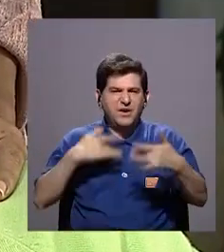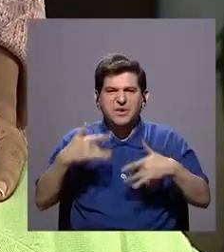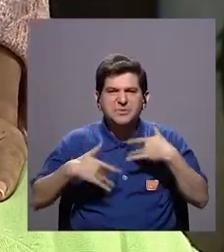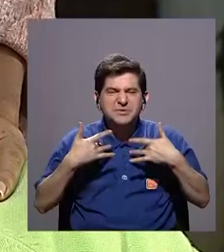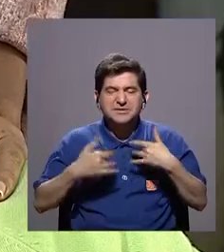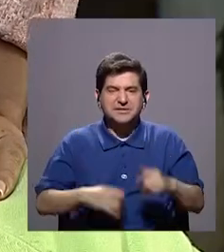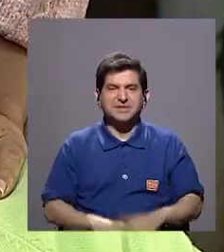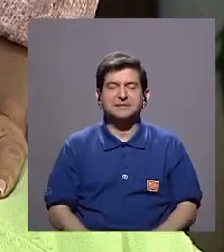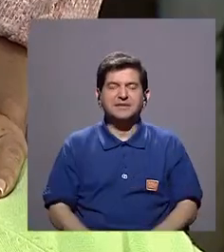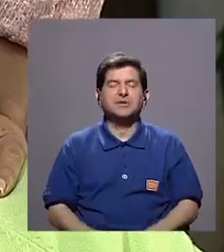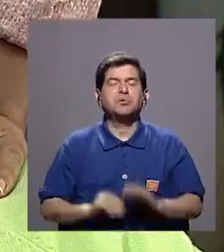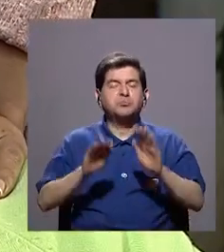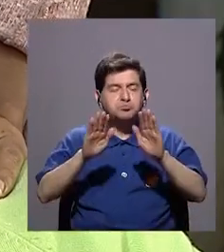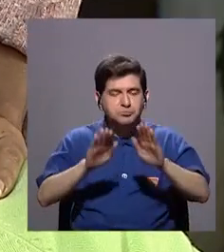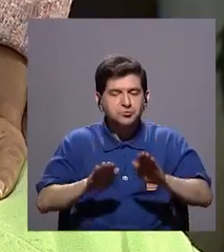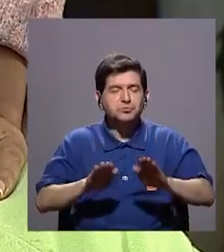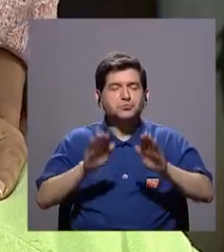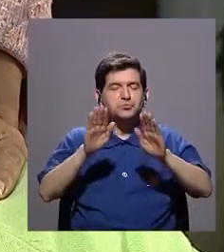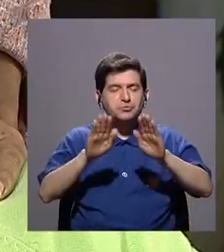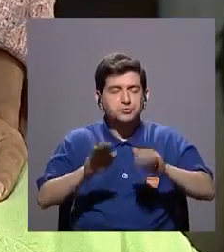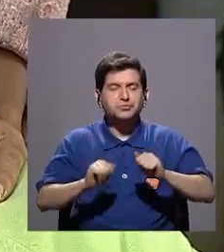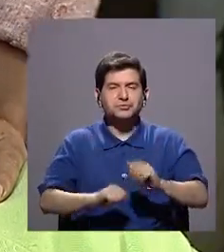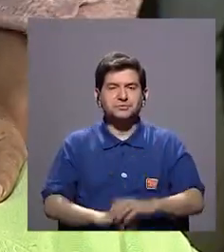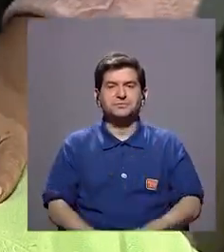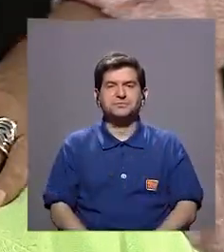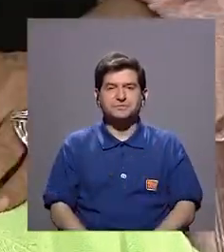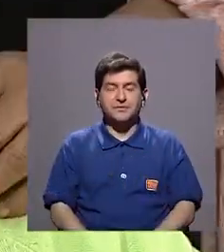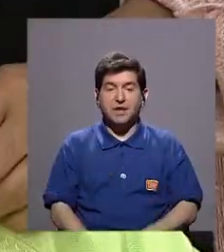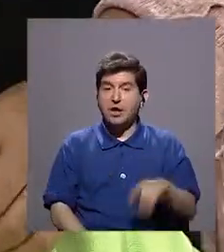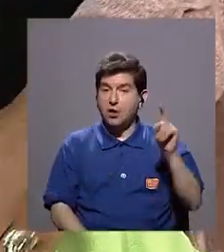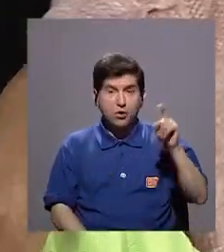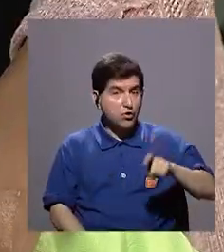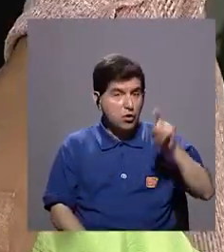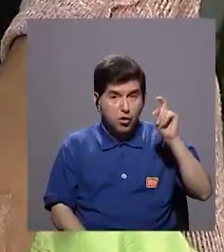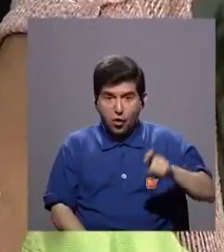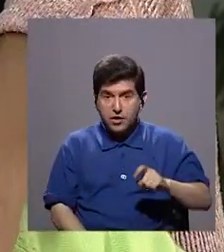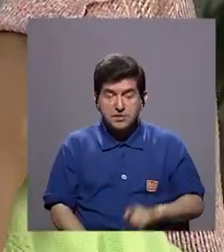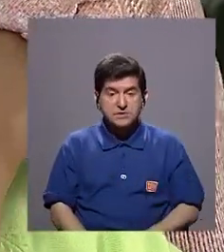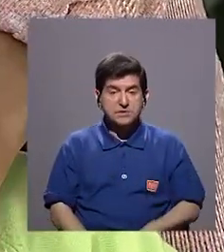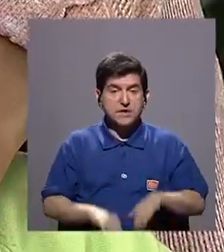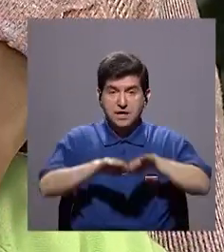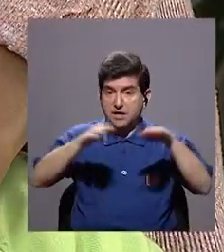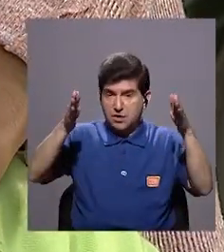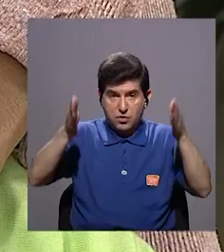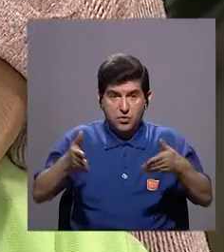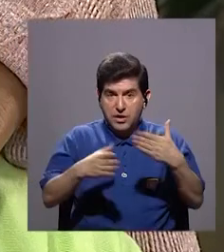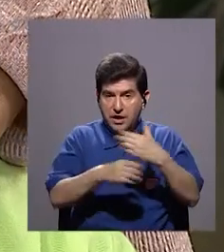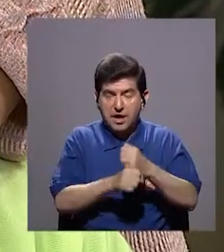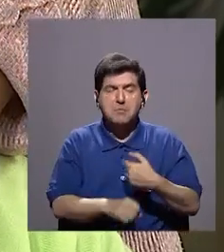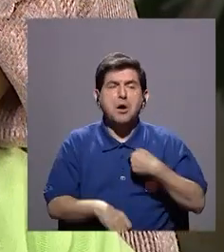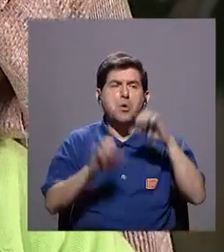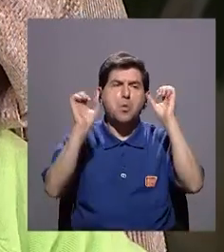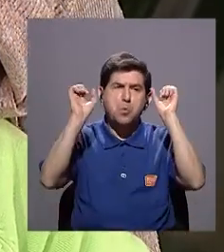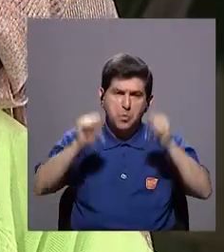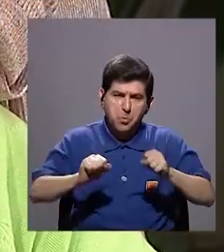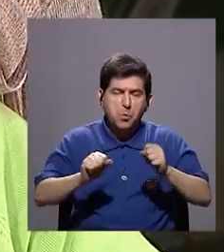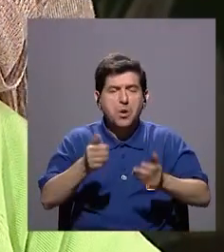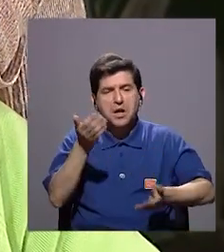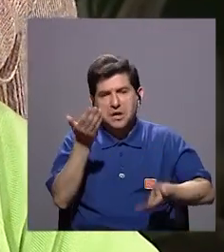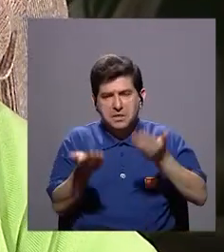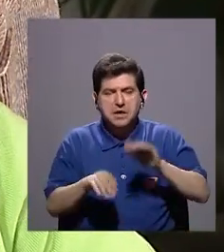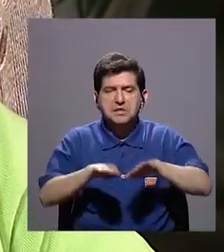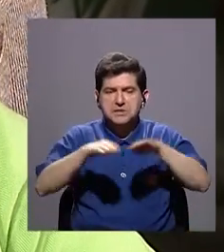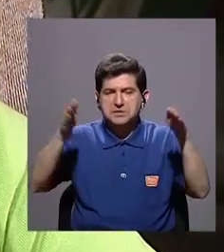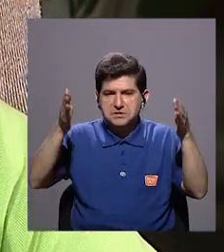¿Cómo sientes, Saúl? Relajante, sí. Esto no necesariamente entonces se hace en camilla. Uno lo puede